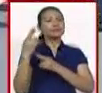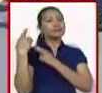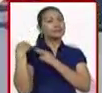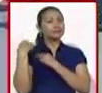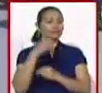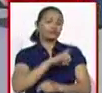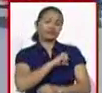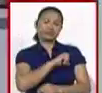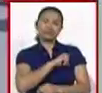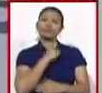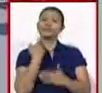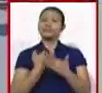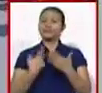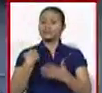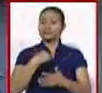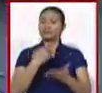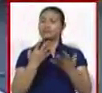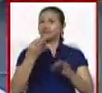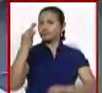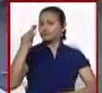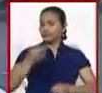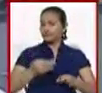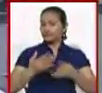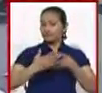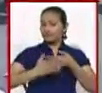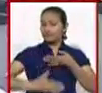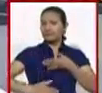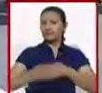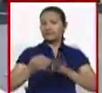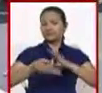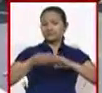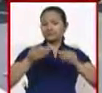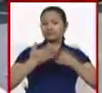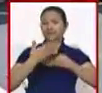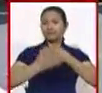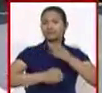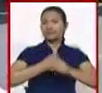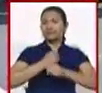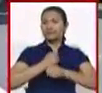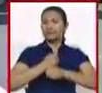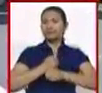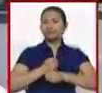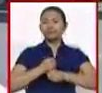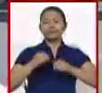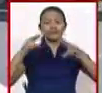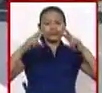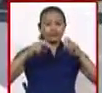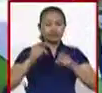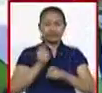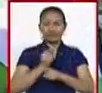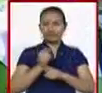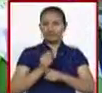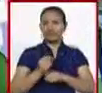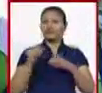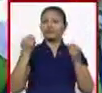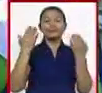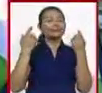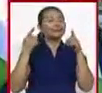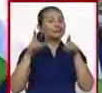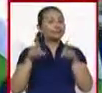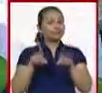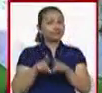policía, ¿no? Entonces, es lo que queremos. Si bien, a partir de la fecha de este año vamos a arrancar con la gestión técnica correspondiente, pues de